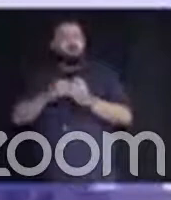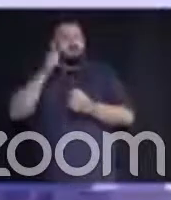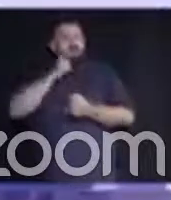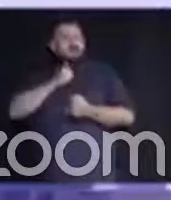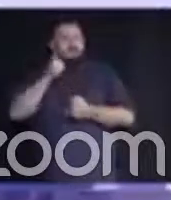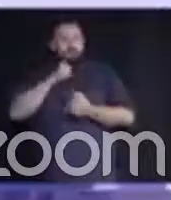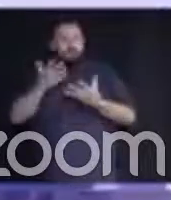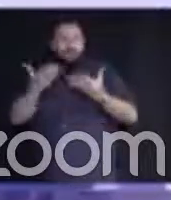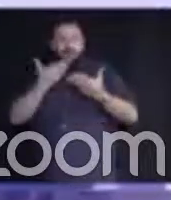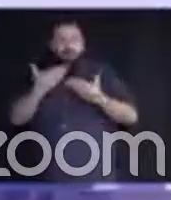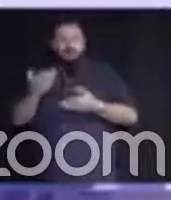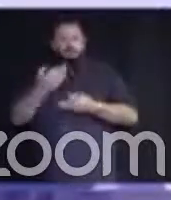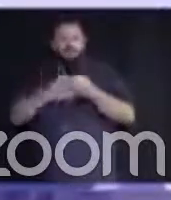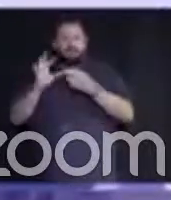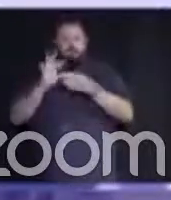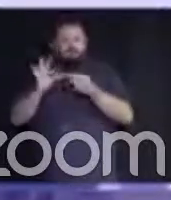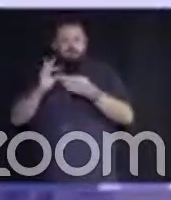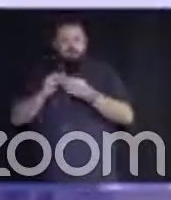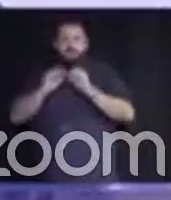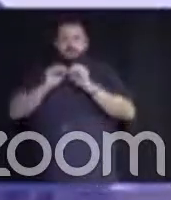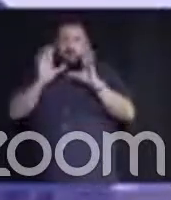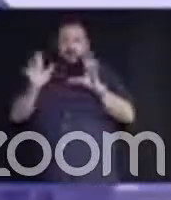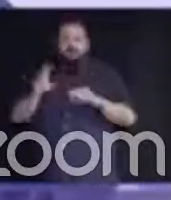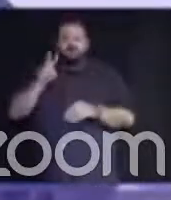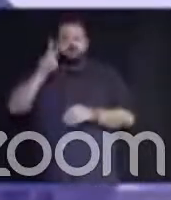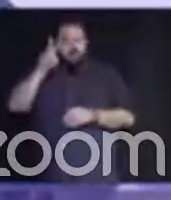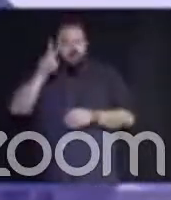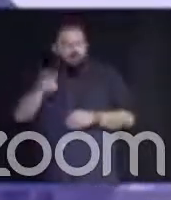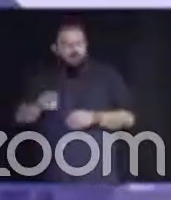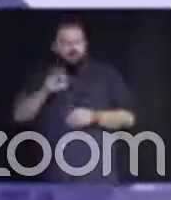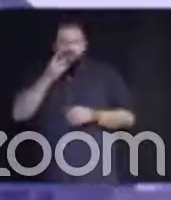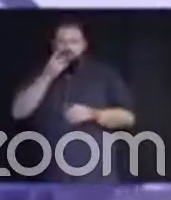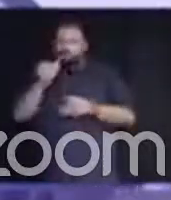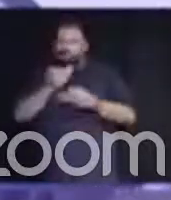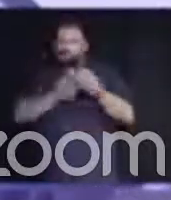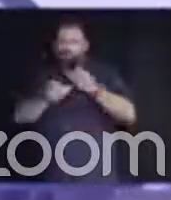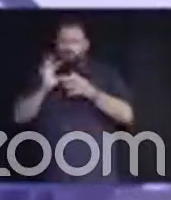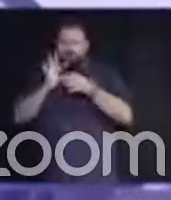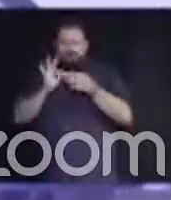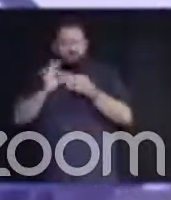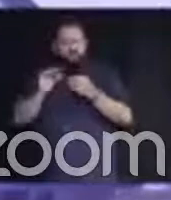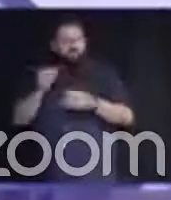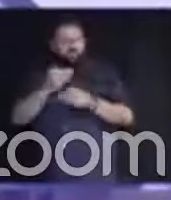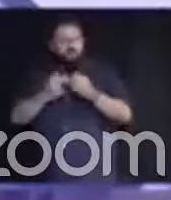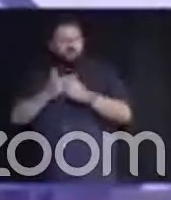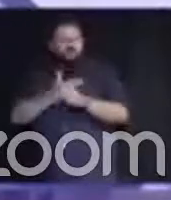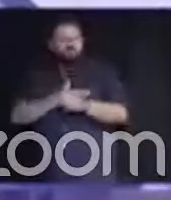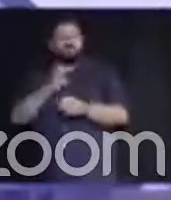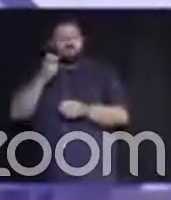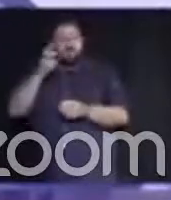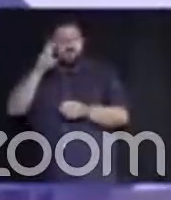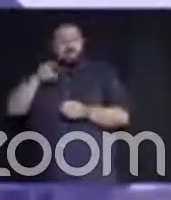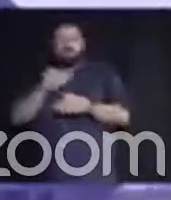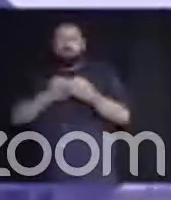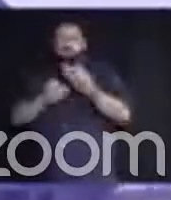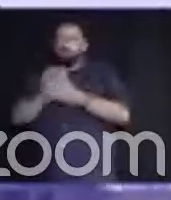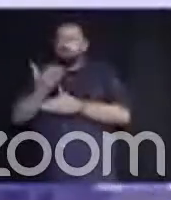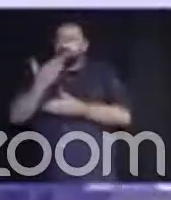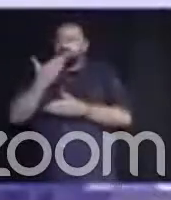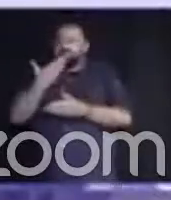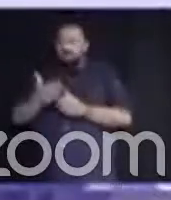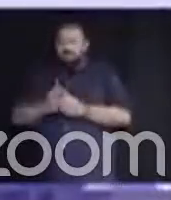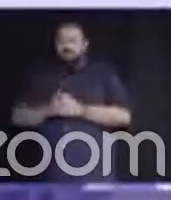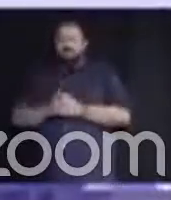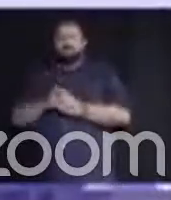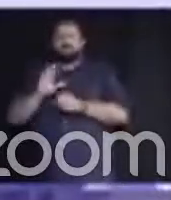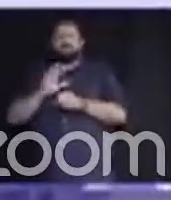trascender. Ustedes tienen que ser honestos siempre con lo que son y también con lo que no son. Porque a veces nos preocupamos mucho